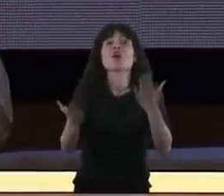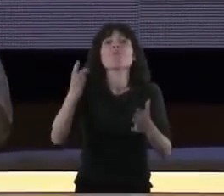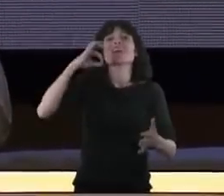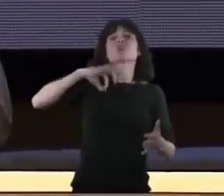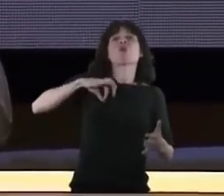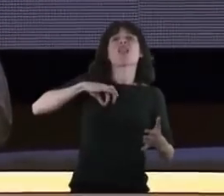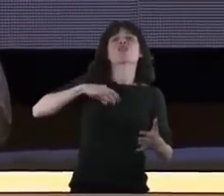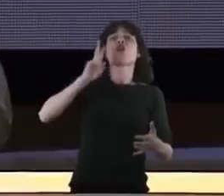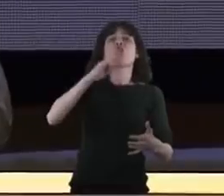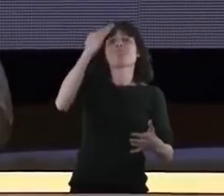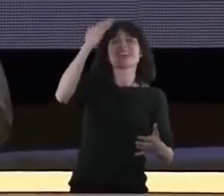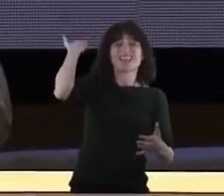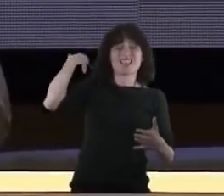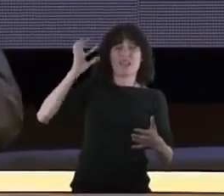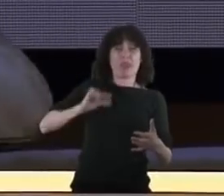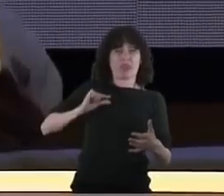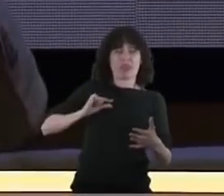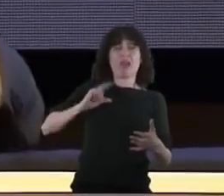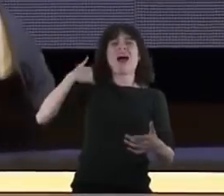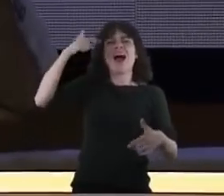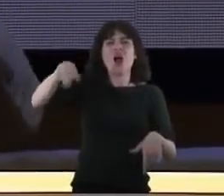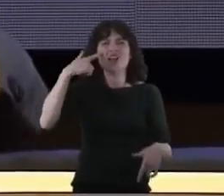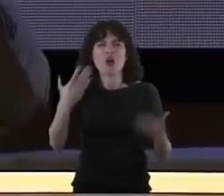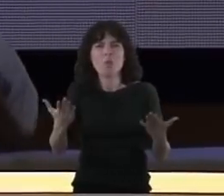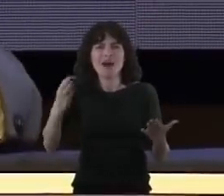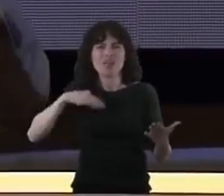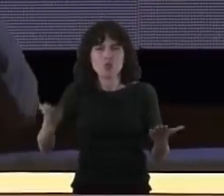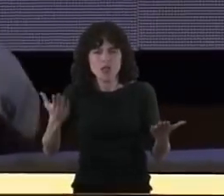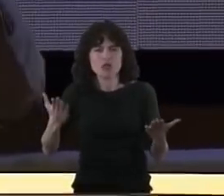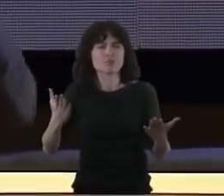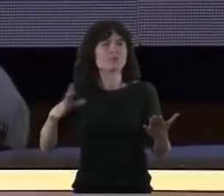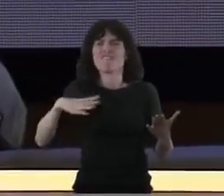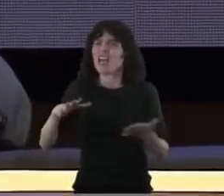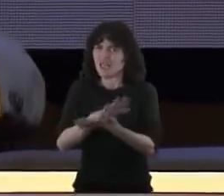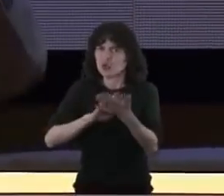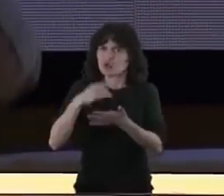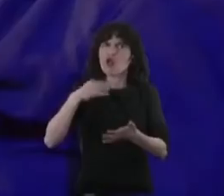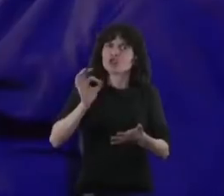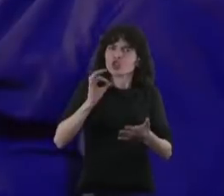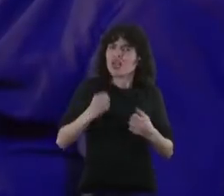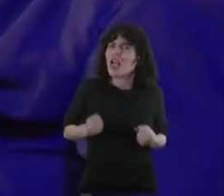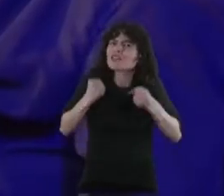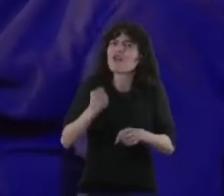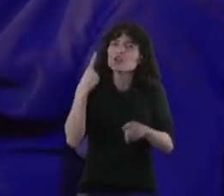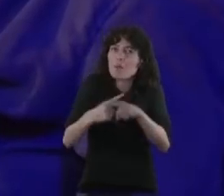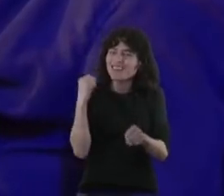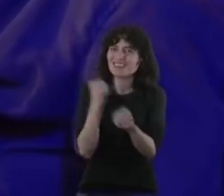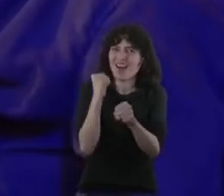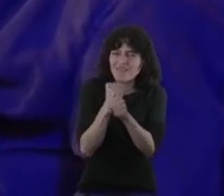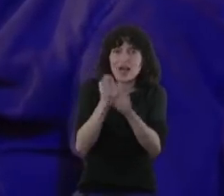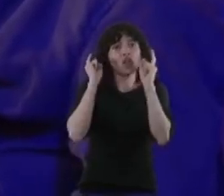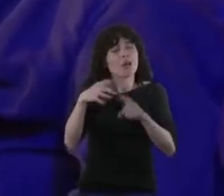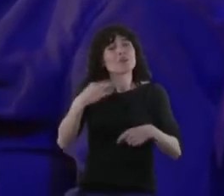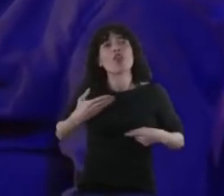se cayó en términos reales 20 puntos, eso demanda esfuerzo y demanda trabajo. Y demanda pedirle a los